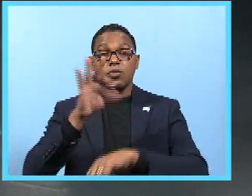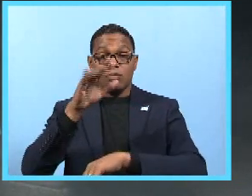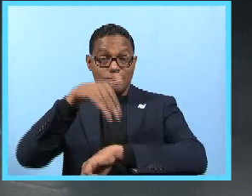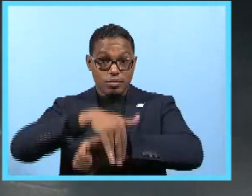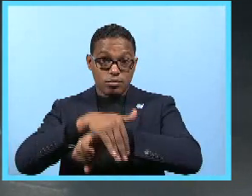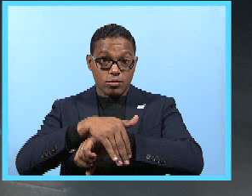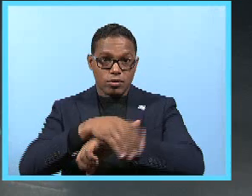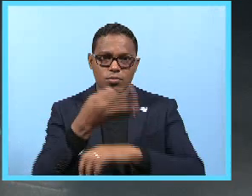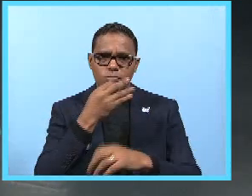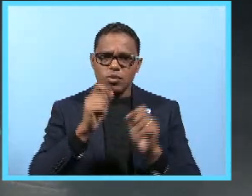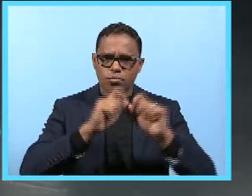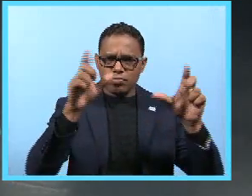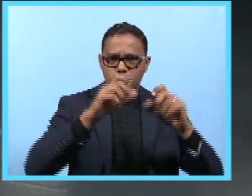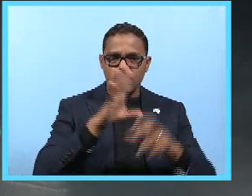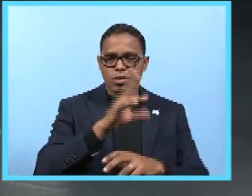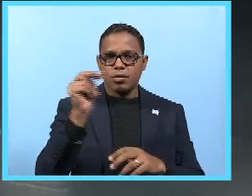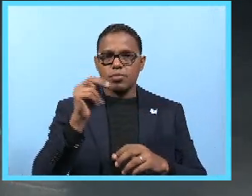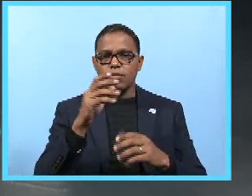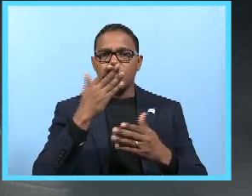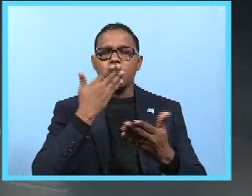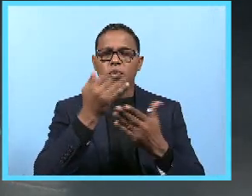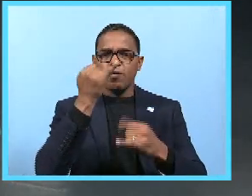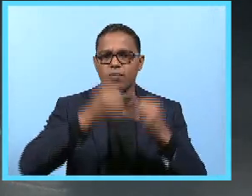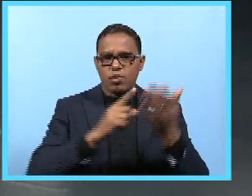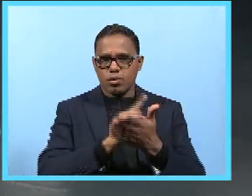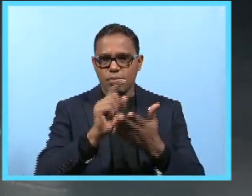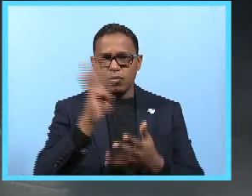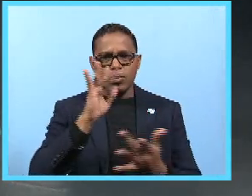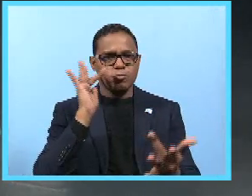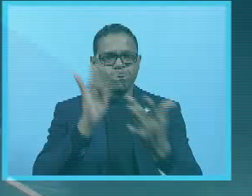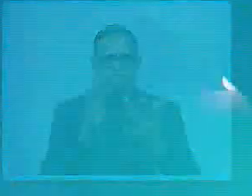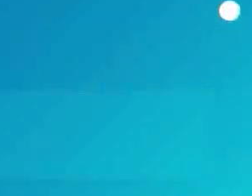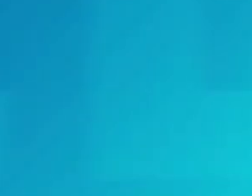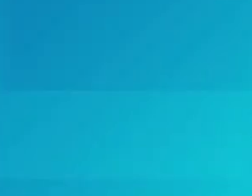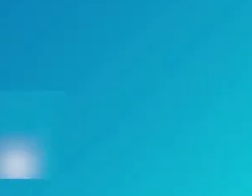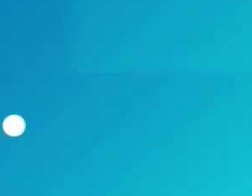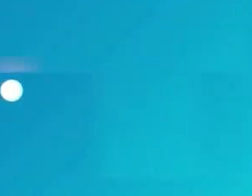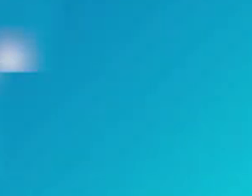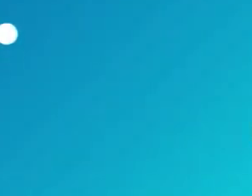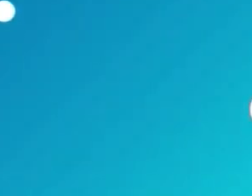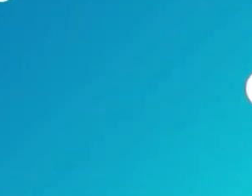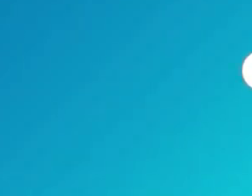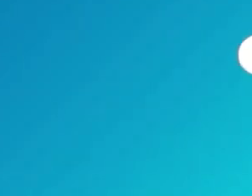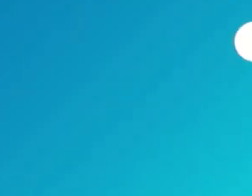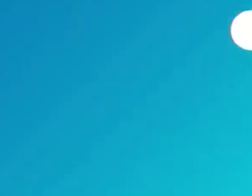informativas de Central de Noticias. Buen fin de semana, el 4 Conecta.